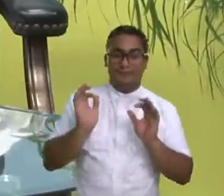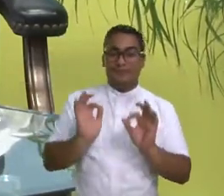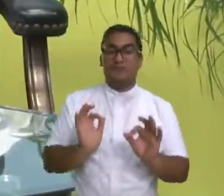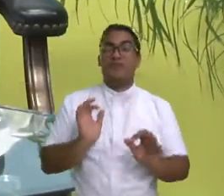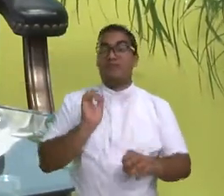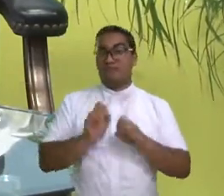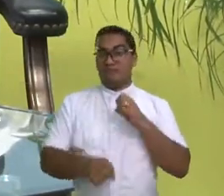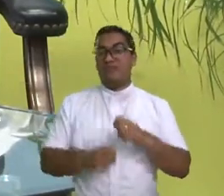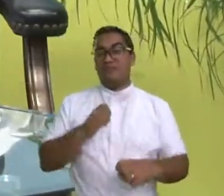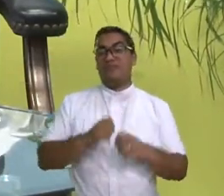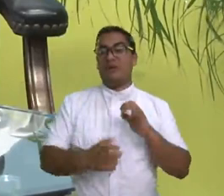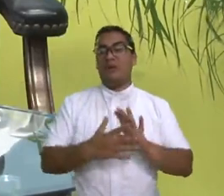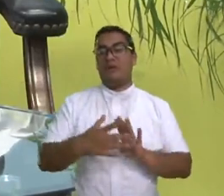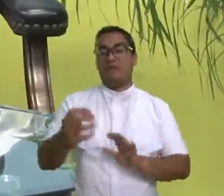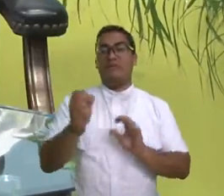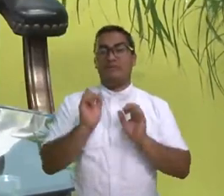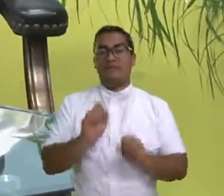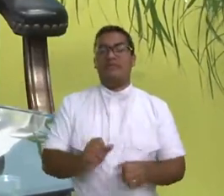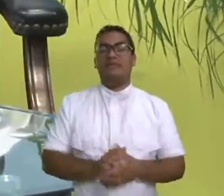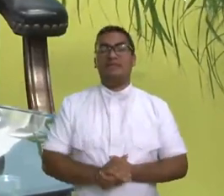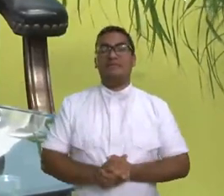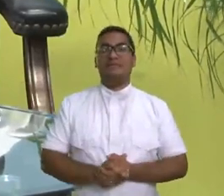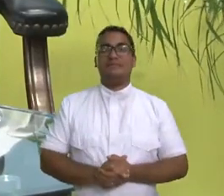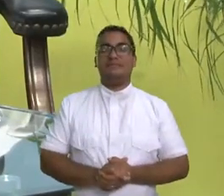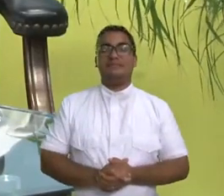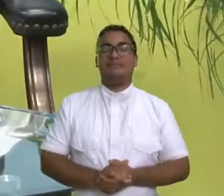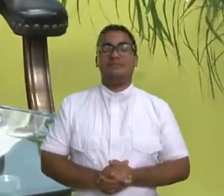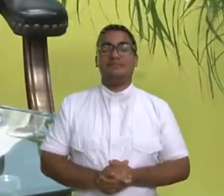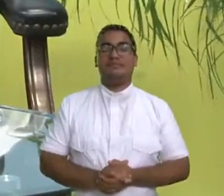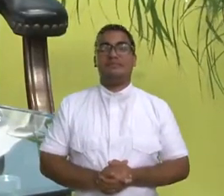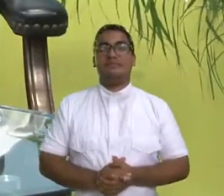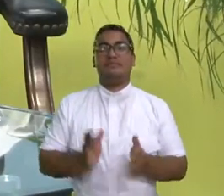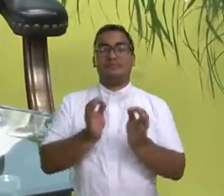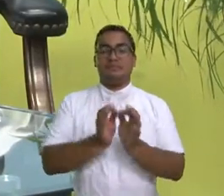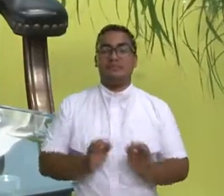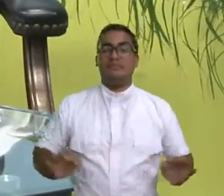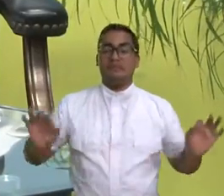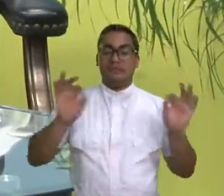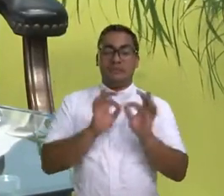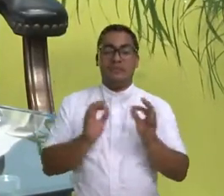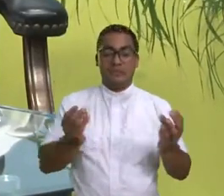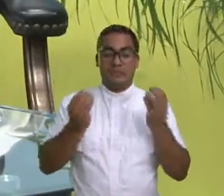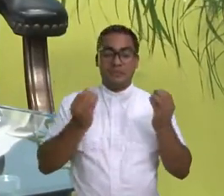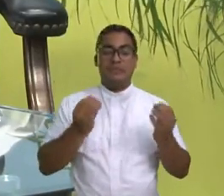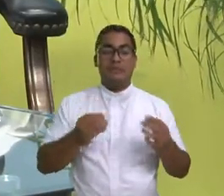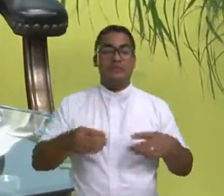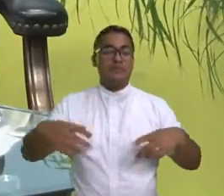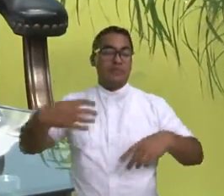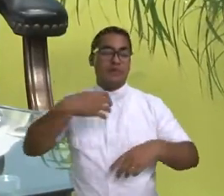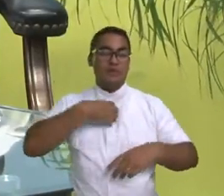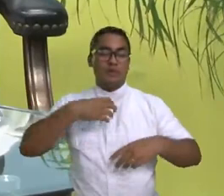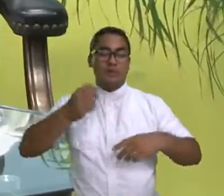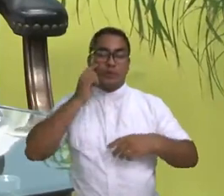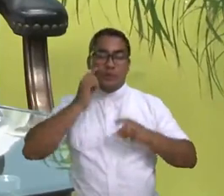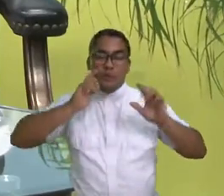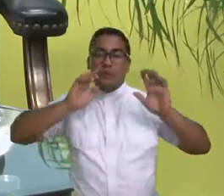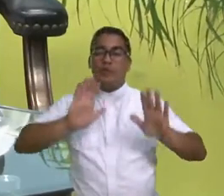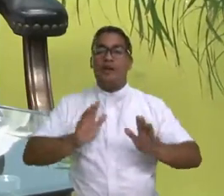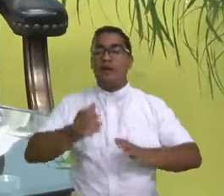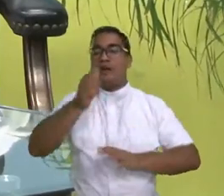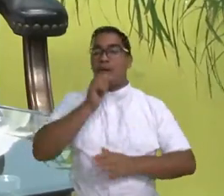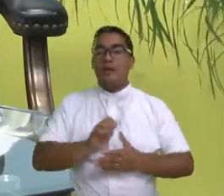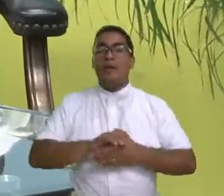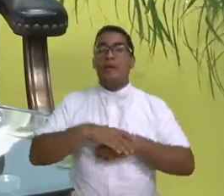contaminar, ¿verdad? Entonces, por eso es importante, ¿verdad?, el autocuidado, y dentro del autocuidado, el lavado de